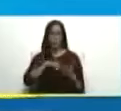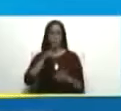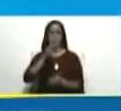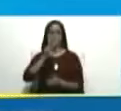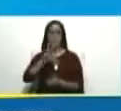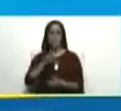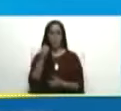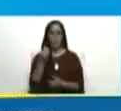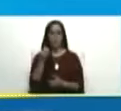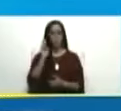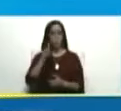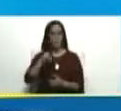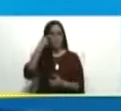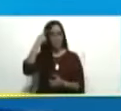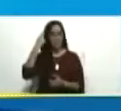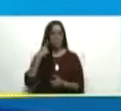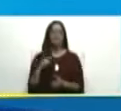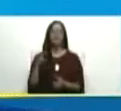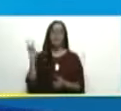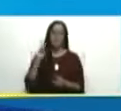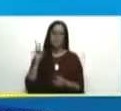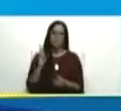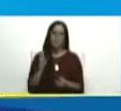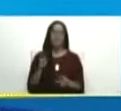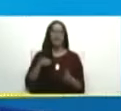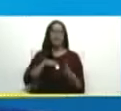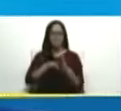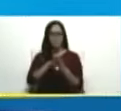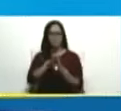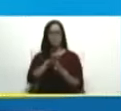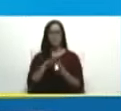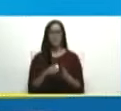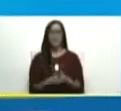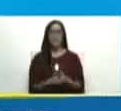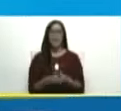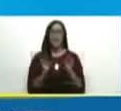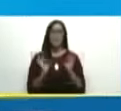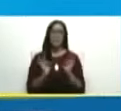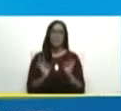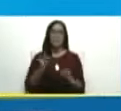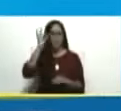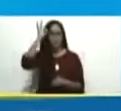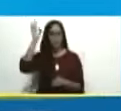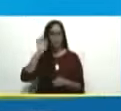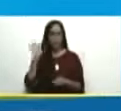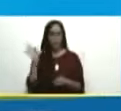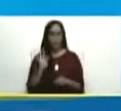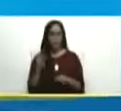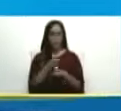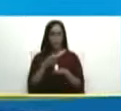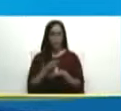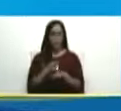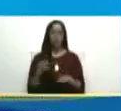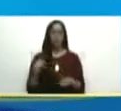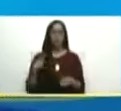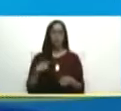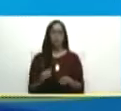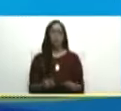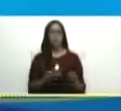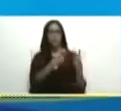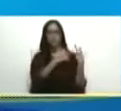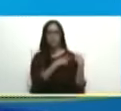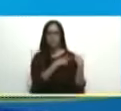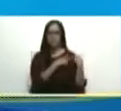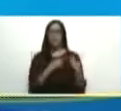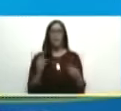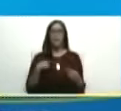un año de avances para Venezuela. Especialmente el Consejo Federal de Gobierno adoptó una metodología que hemos